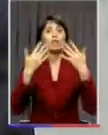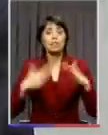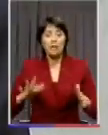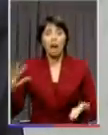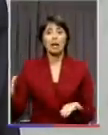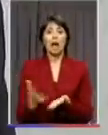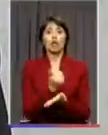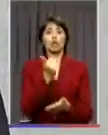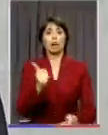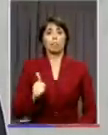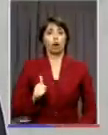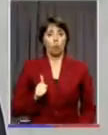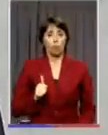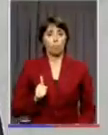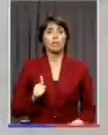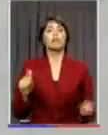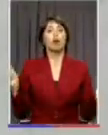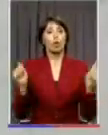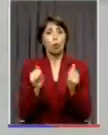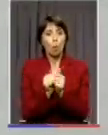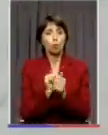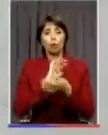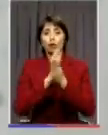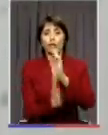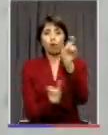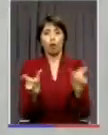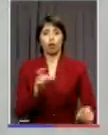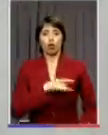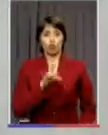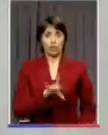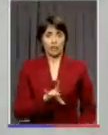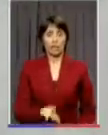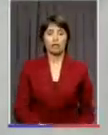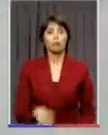logrado cumplir juntos, todos los chilenos.